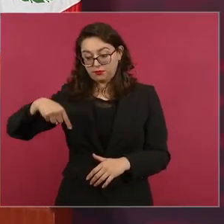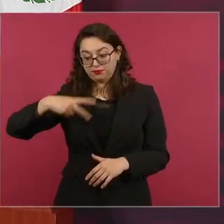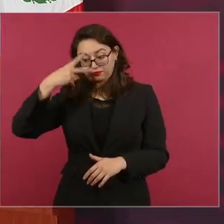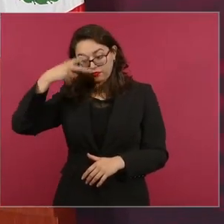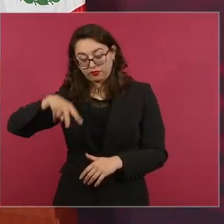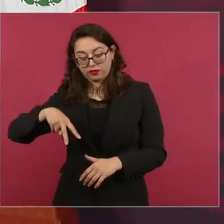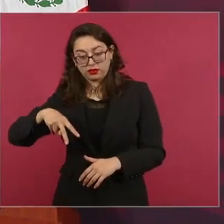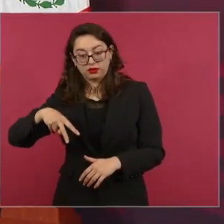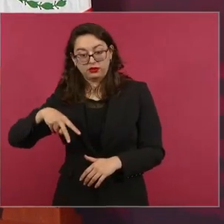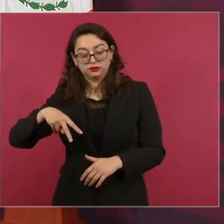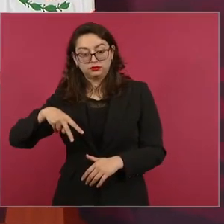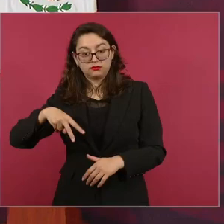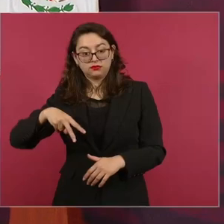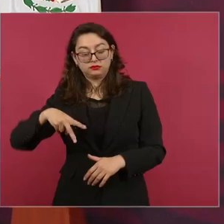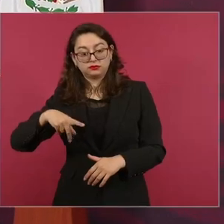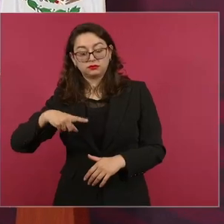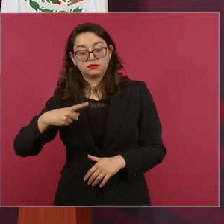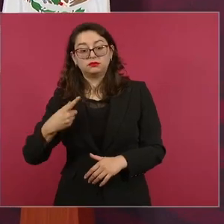que